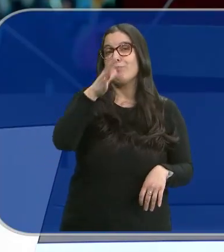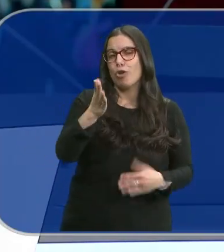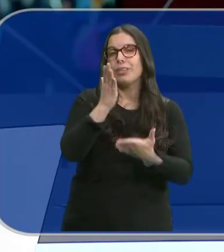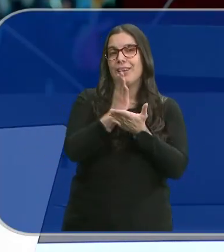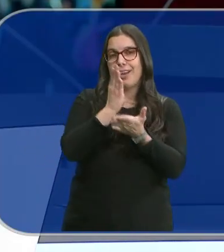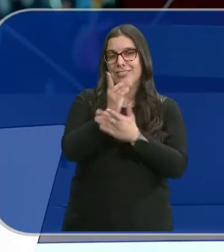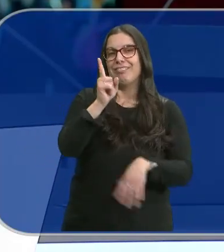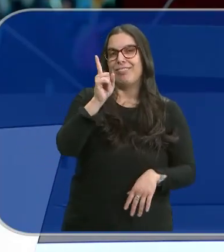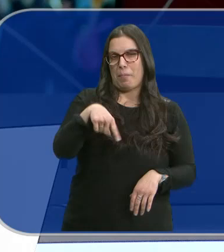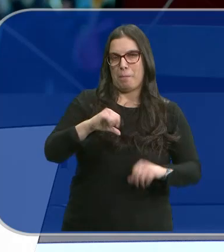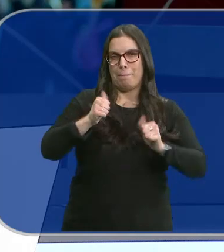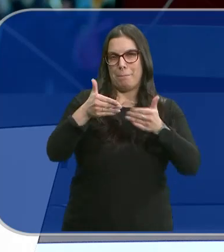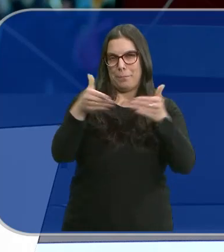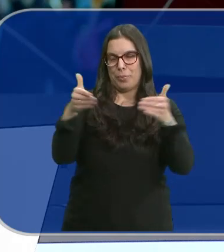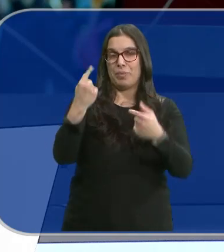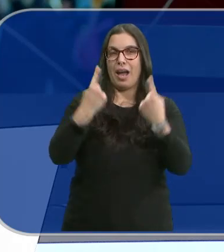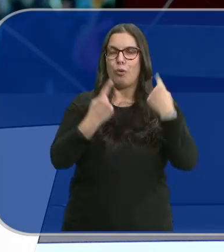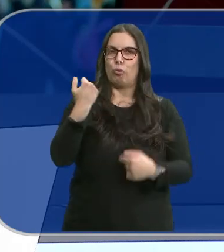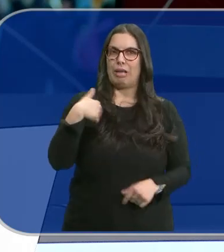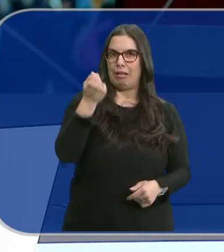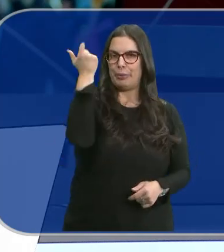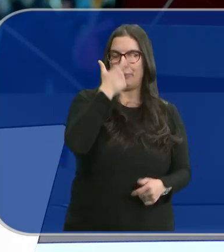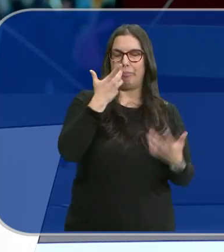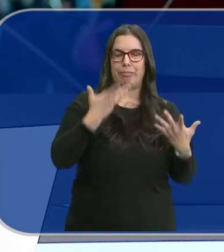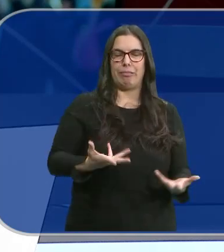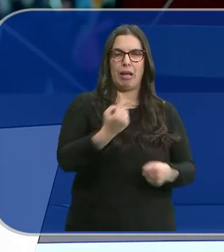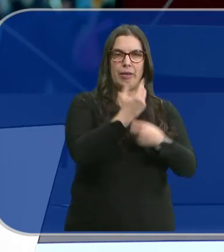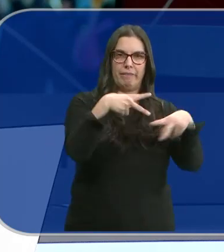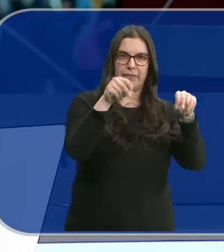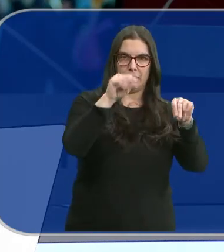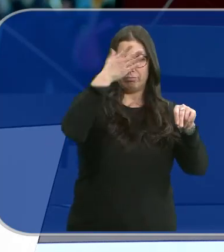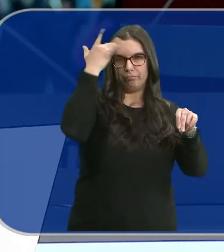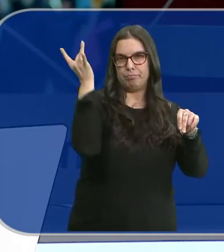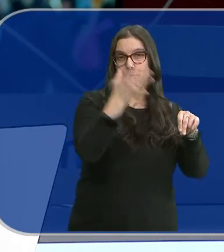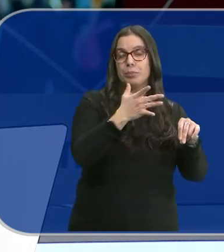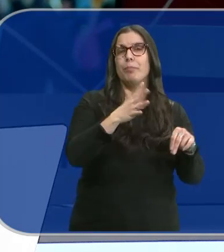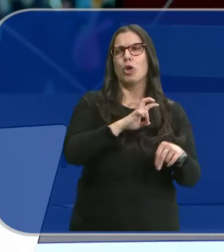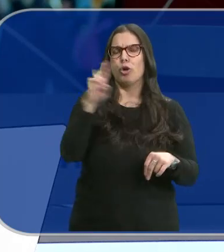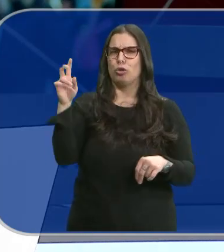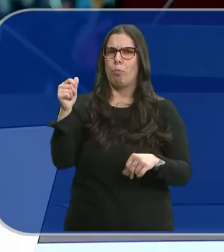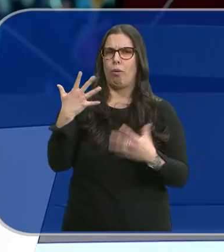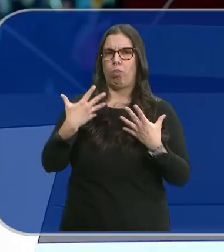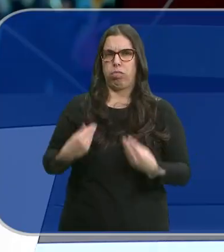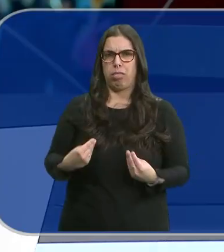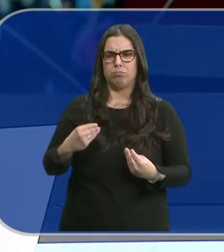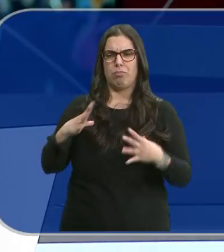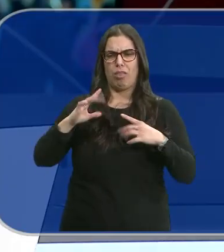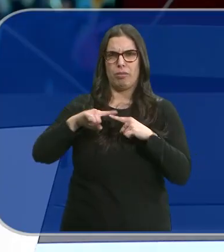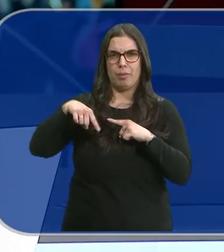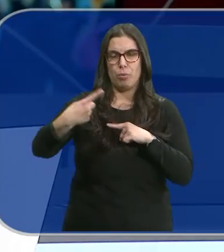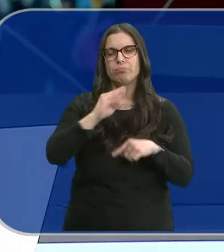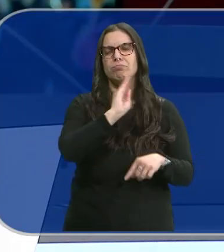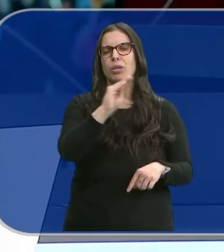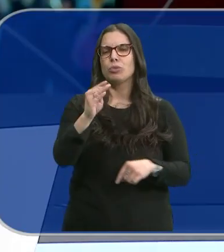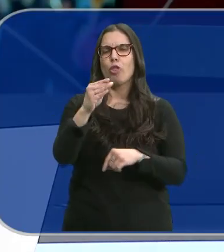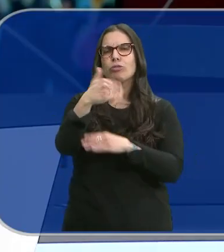las aulas de los estudiantes. Hay quien siente un alivio porque han acabado las Navidades, pero muchos sufren el síndrome postvacacional. Hemos preguntado en la calle